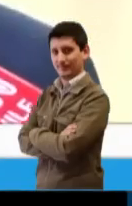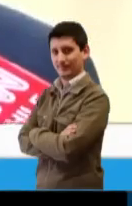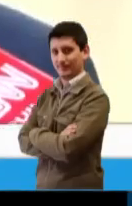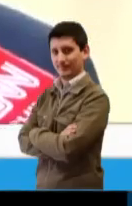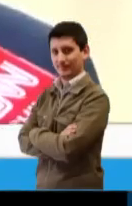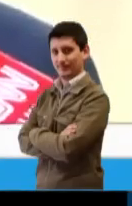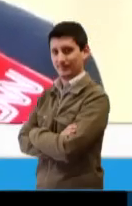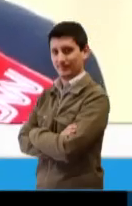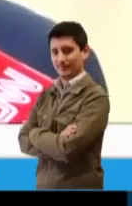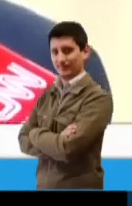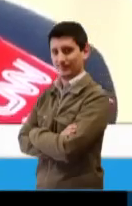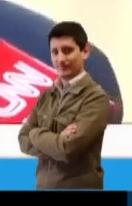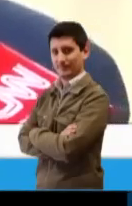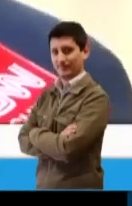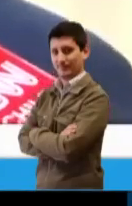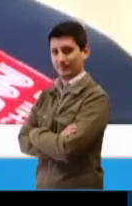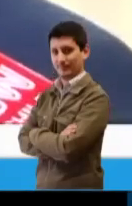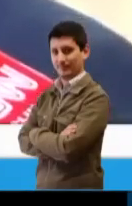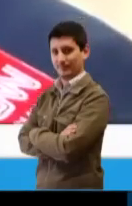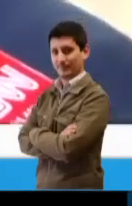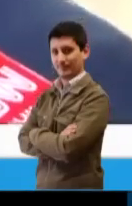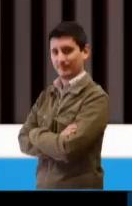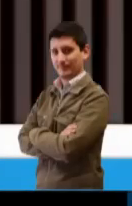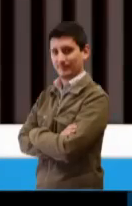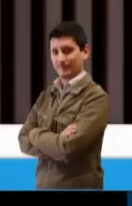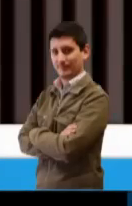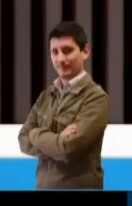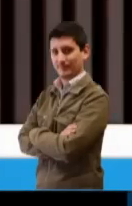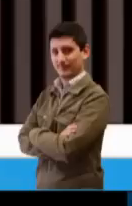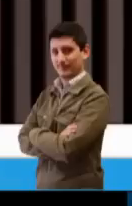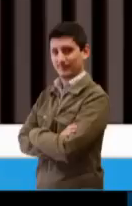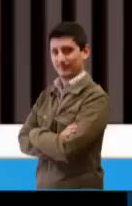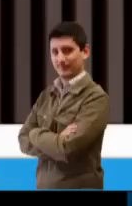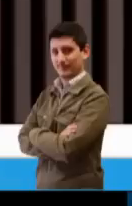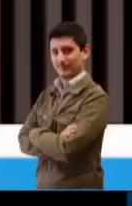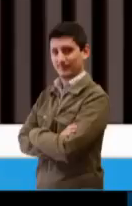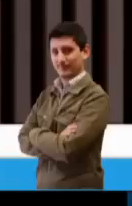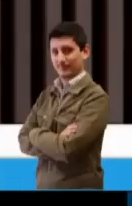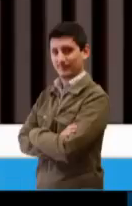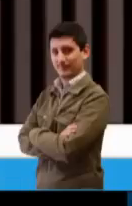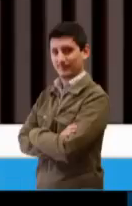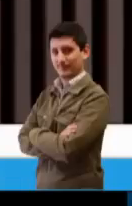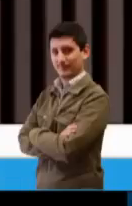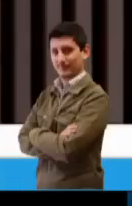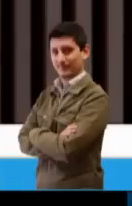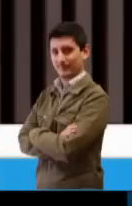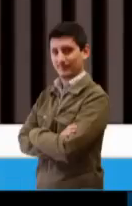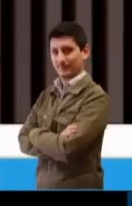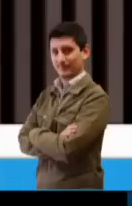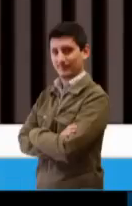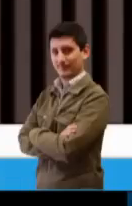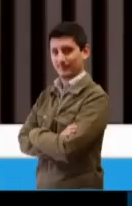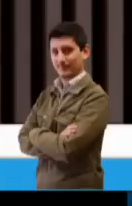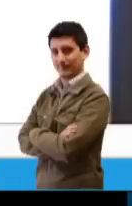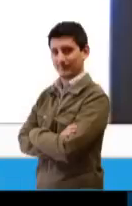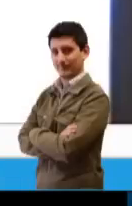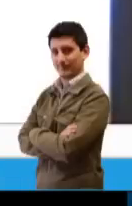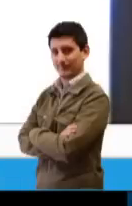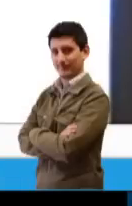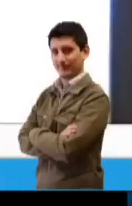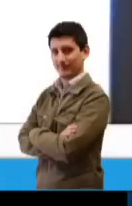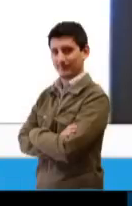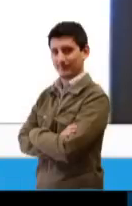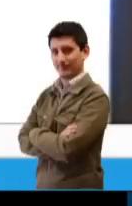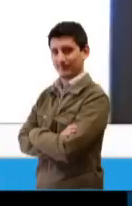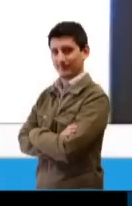con la defensora de la niñez, Patricia Muñoz, para discutir el proceso de invalidación de las licitaciones del servicio Mejor Niñez, del que su directora,